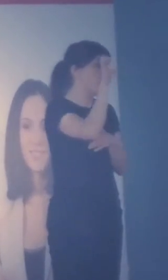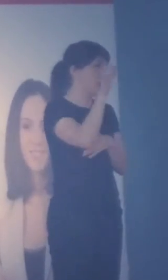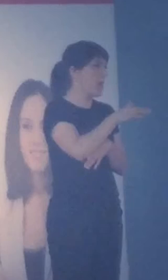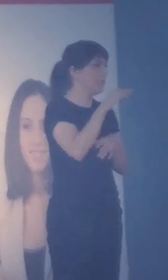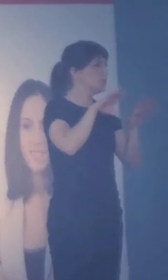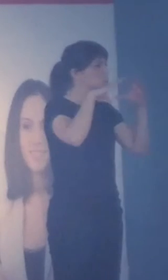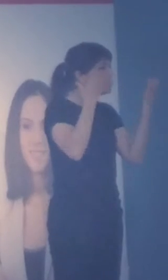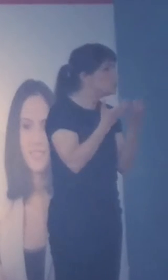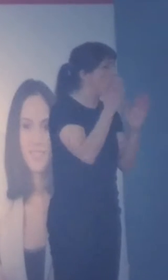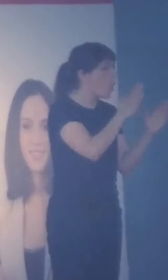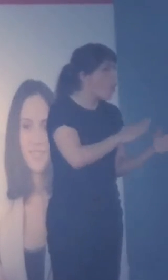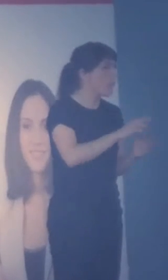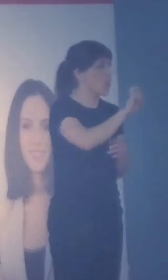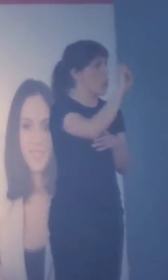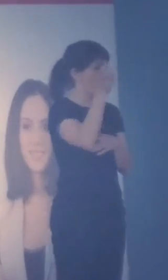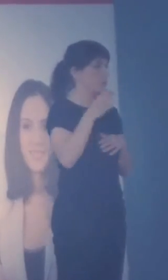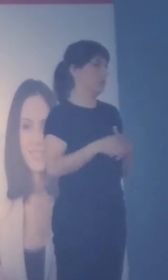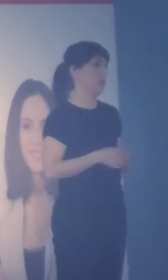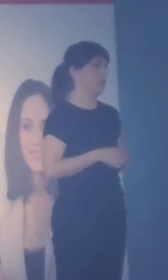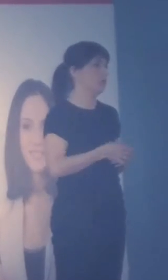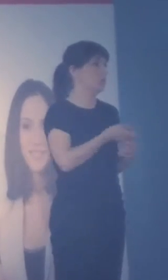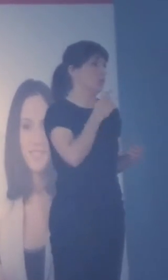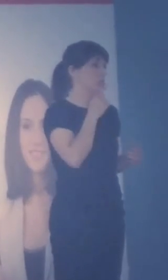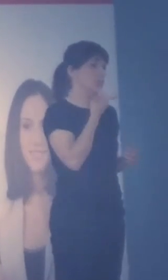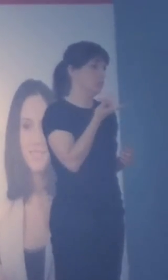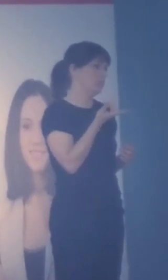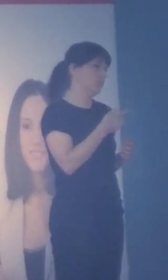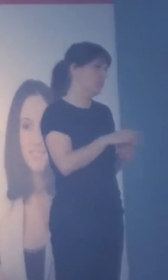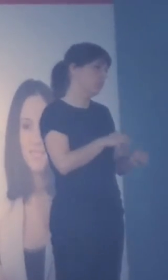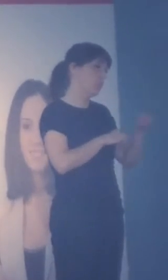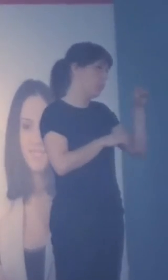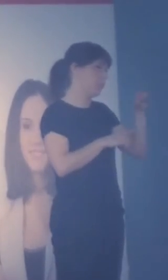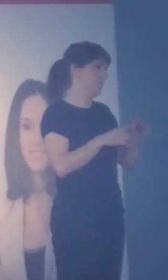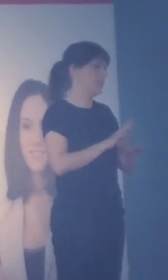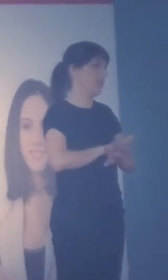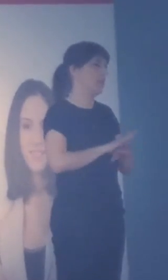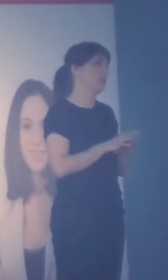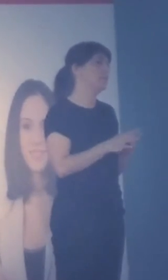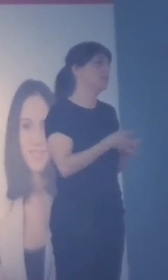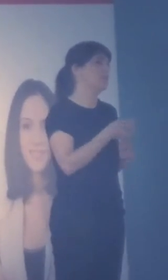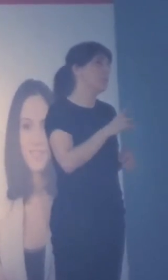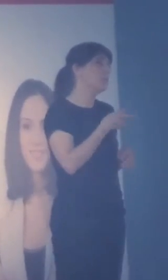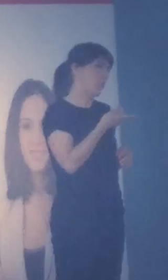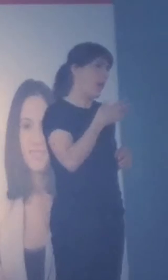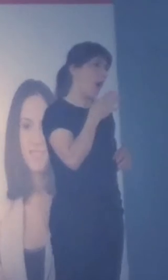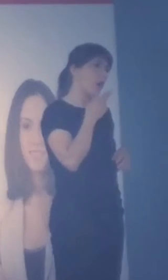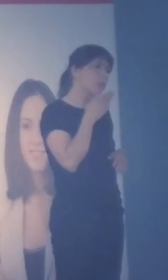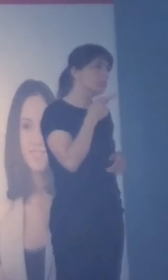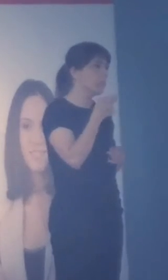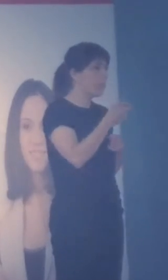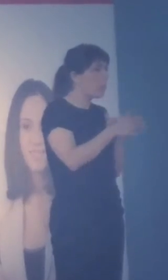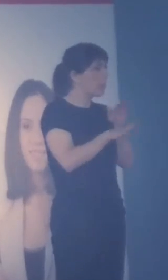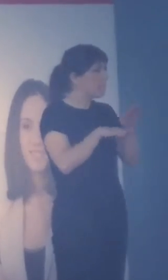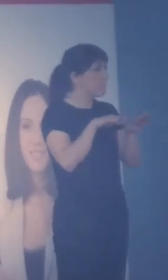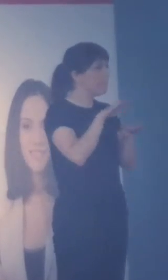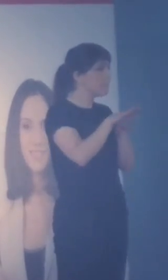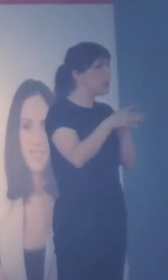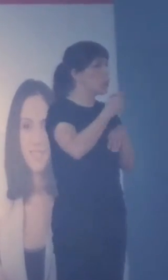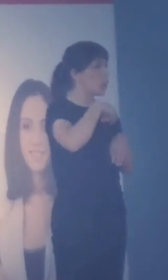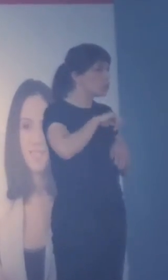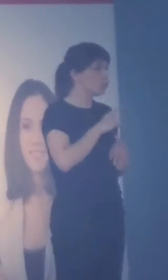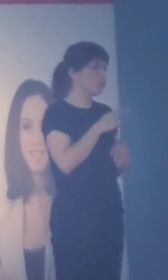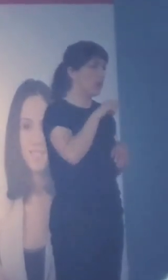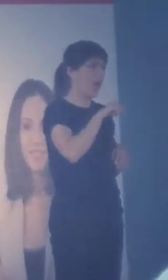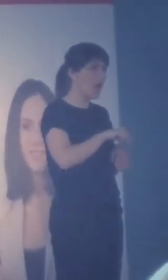mundial que só pode ser comunista, como vos dixen. E, dando pasillos nesa dirección, nós aquí imos